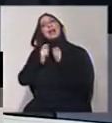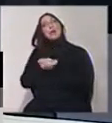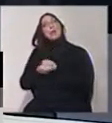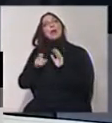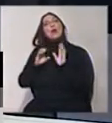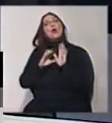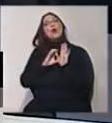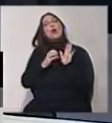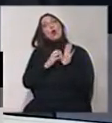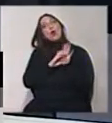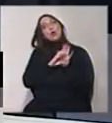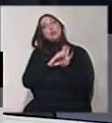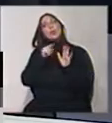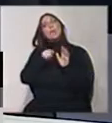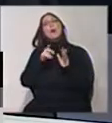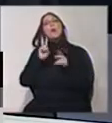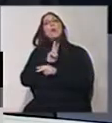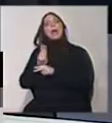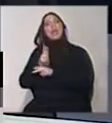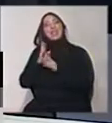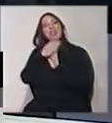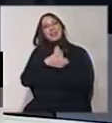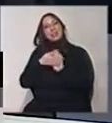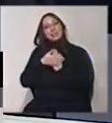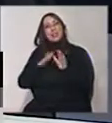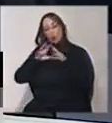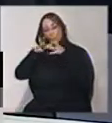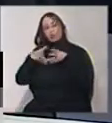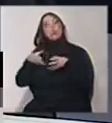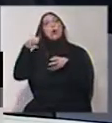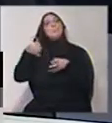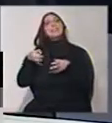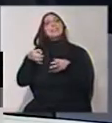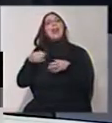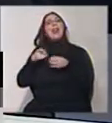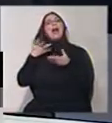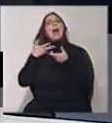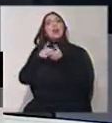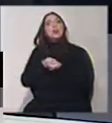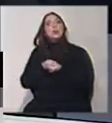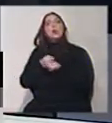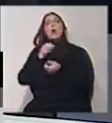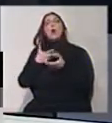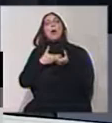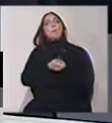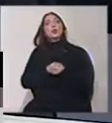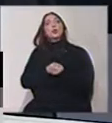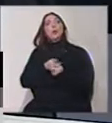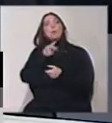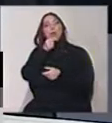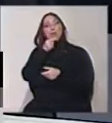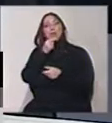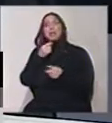crear una Guardia Nacional, que es precisamente la conformación de un cuerpo especial que ayude o que apoye a la policía. Son los ejemplos de los